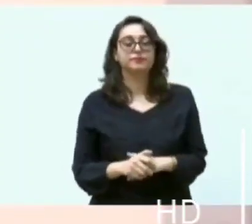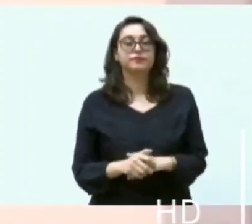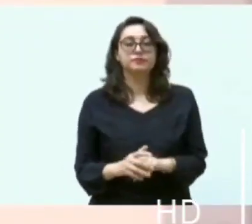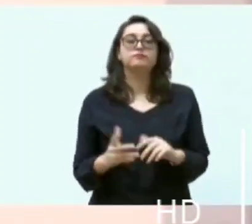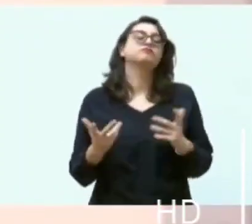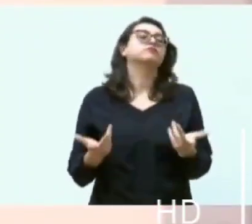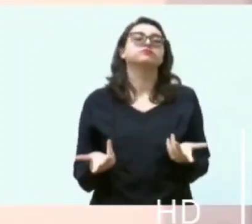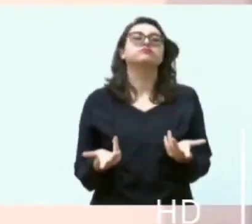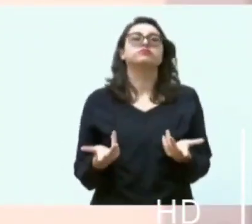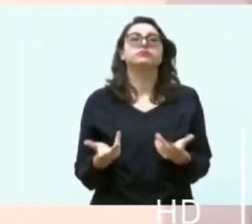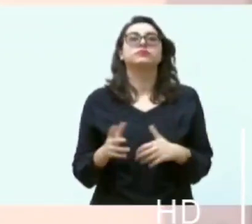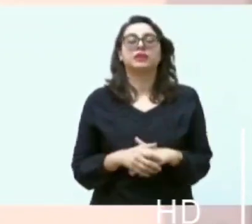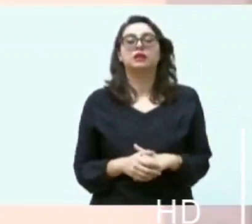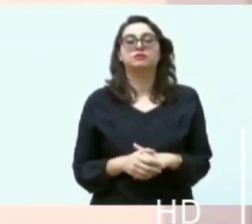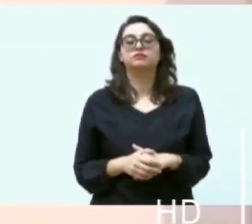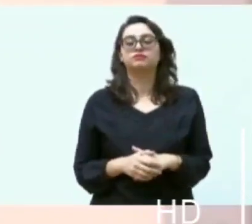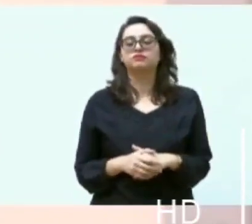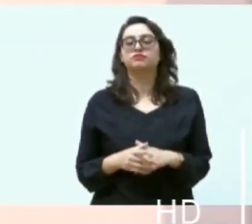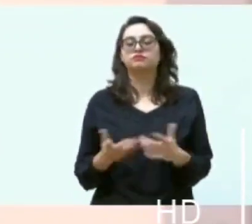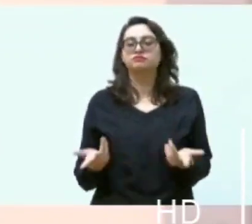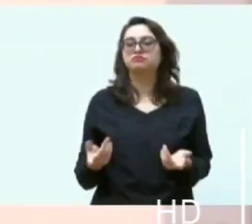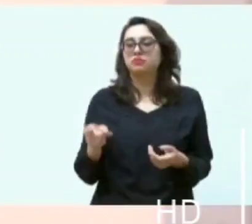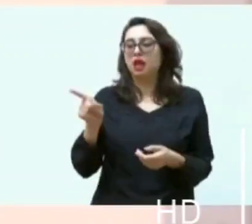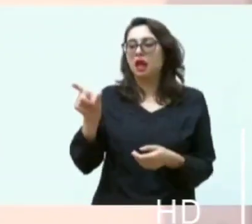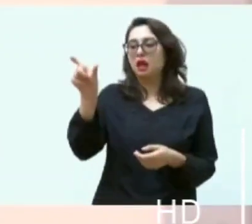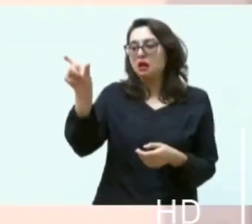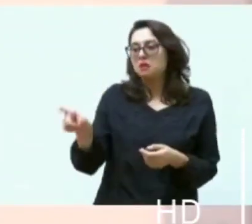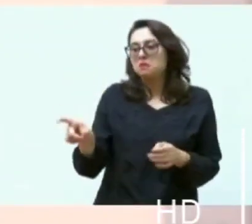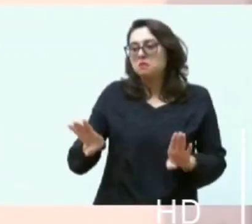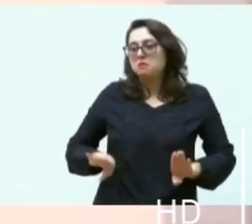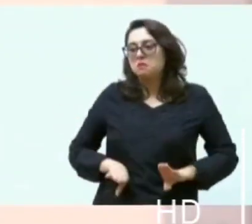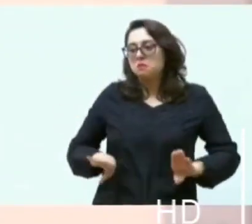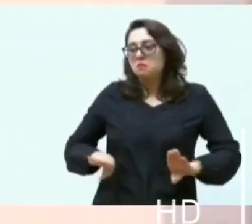en lo bueno, muy parecido a Mestre.